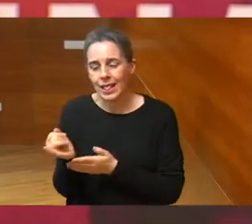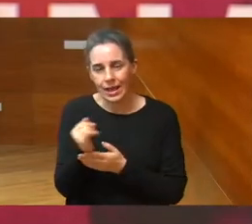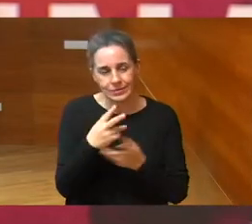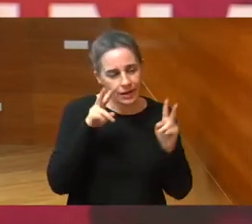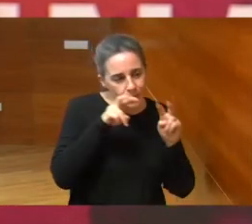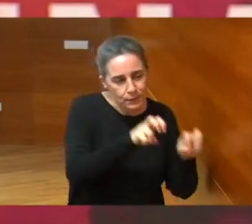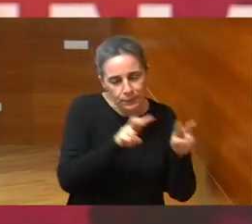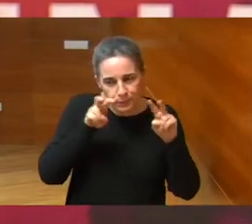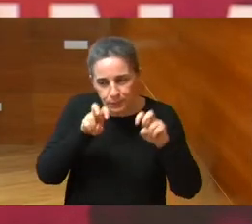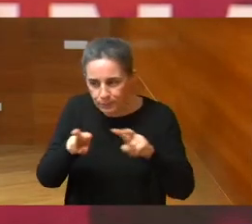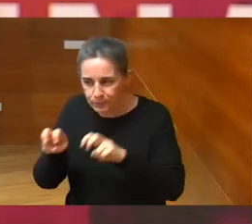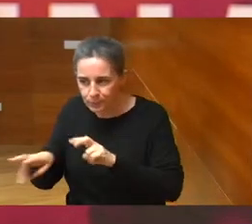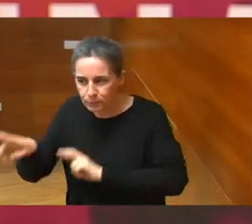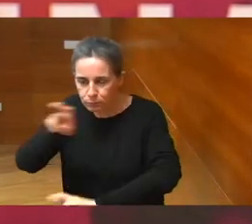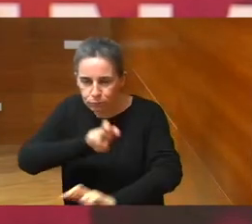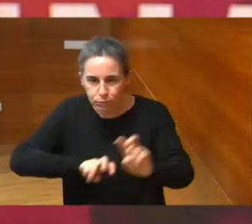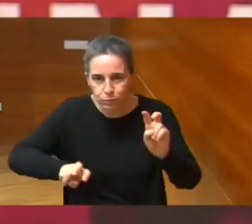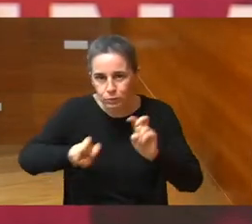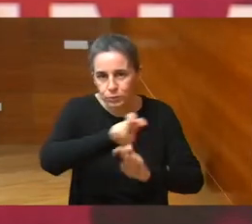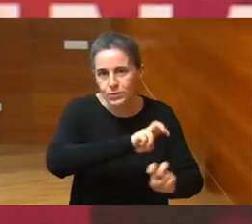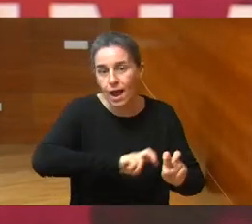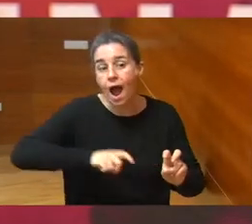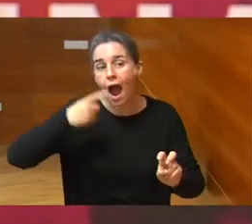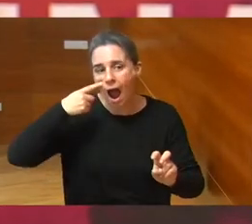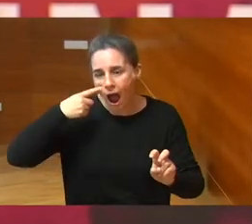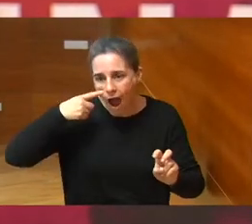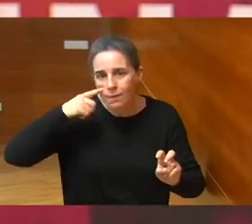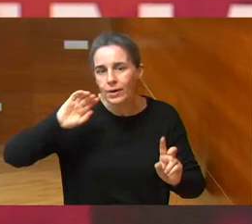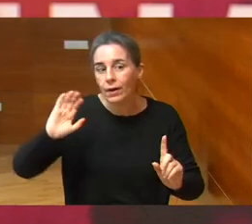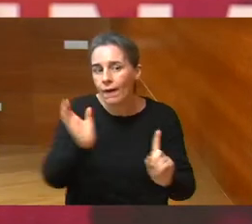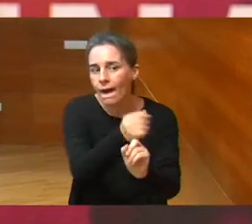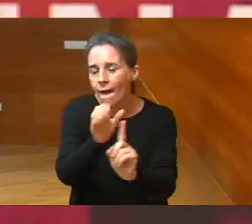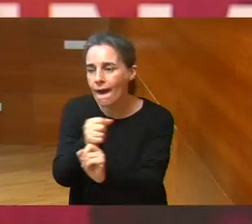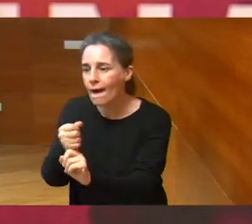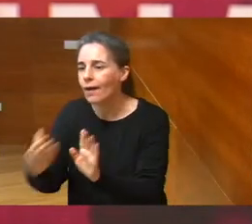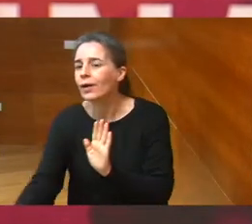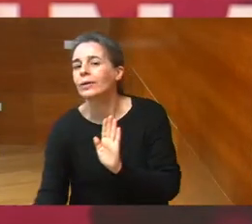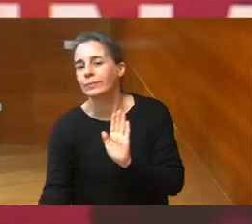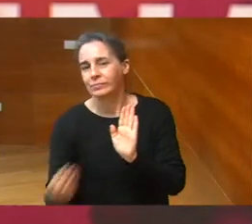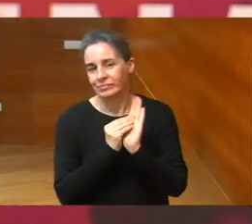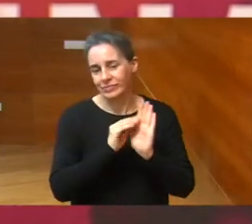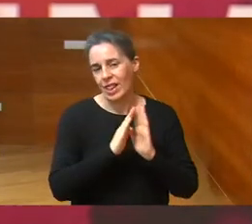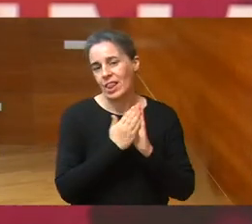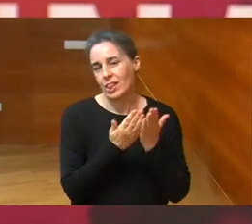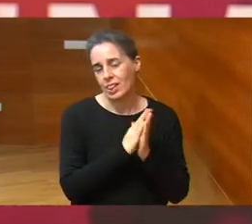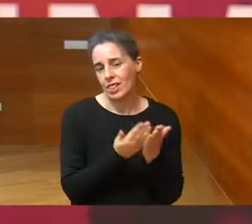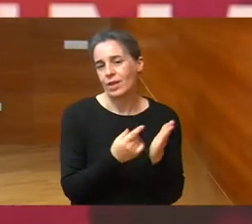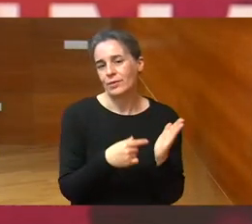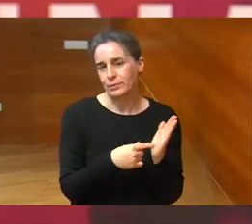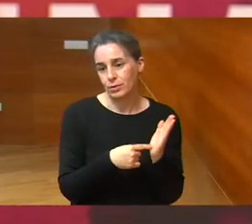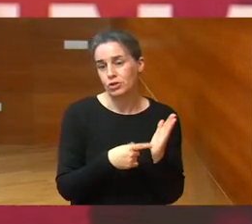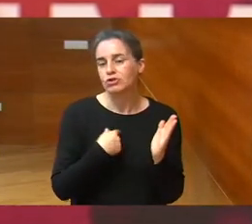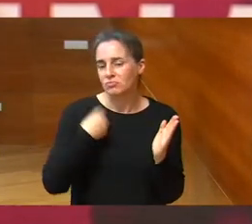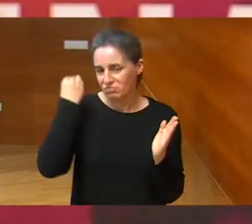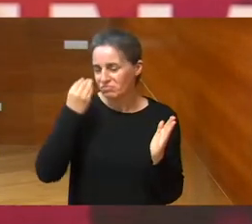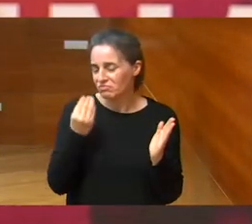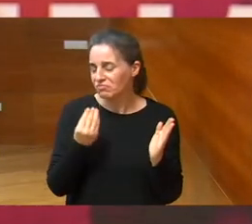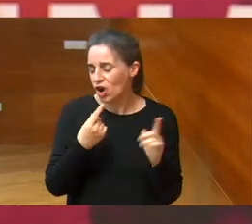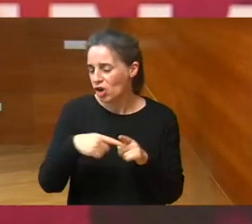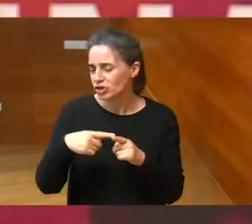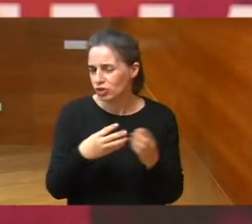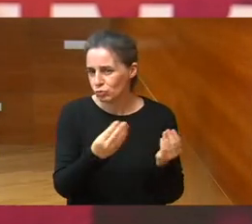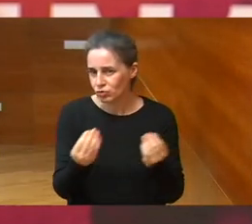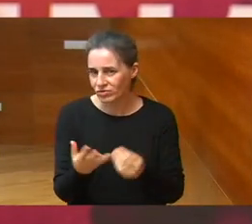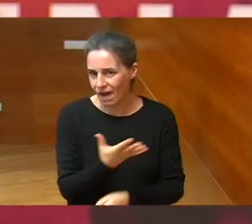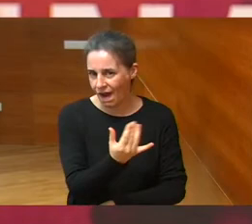investigación y de búsqueda exhaustiva a ver qué aparece seguro que te aparece moetas Michaels